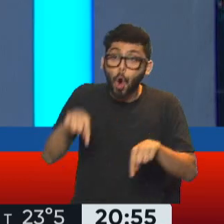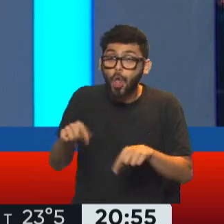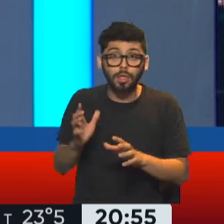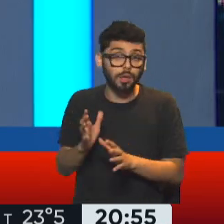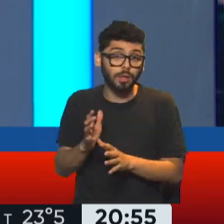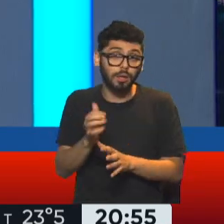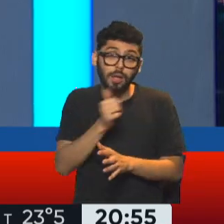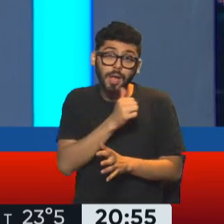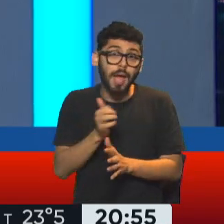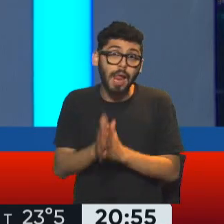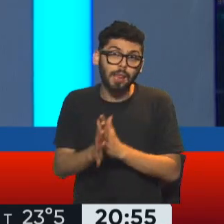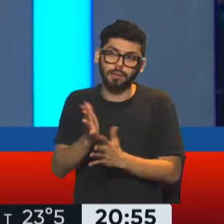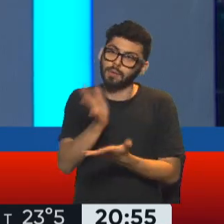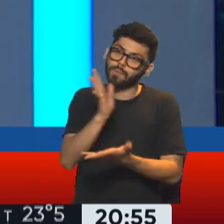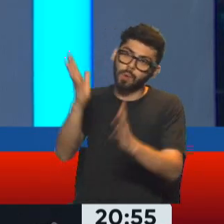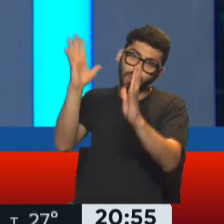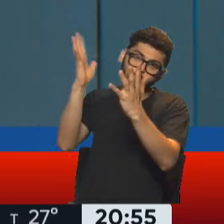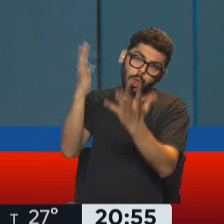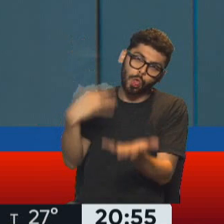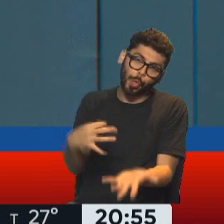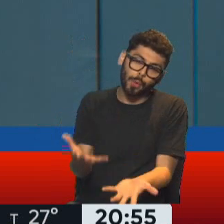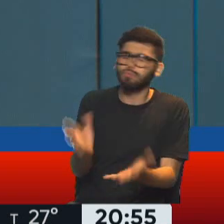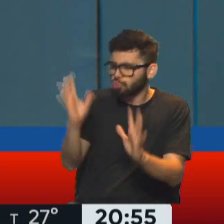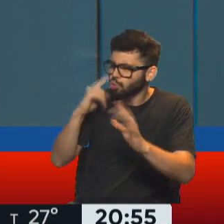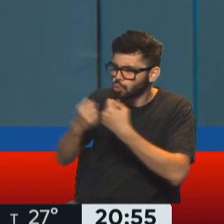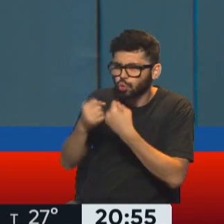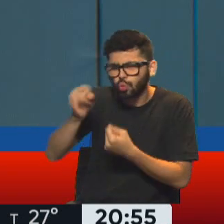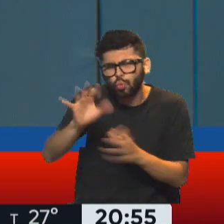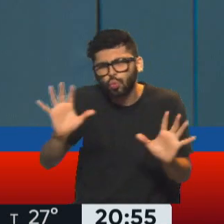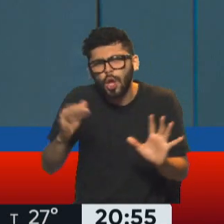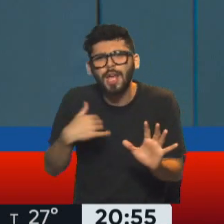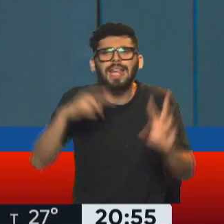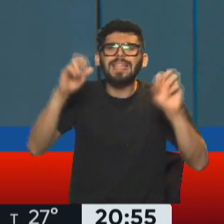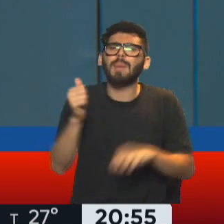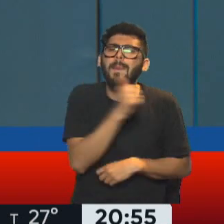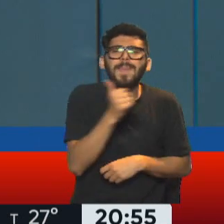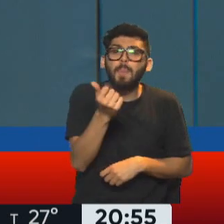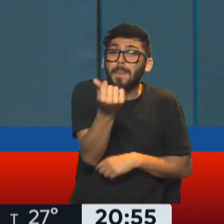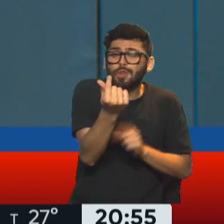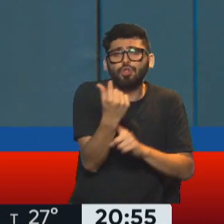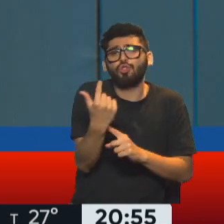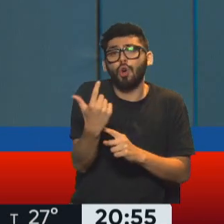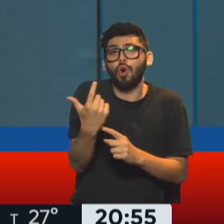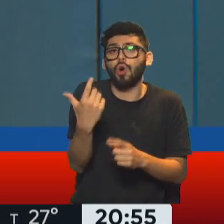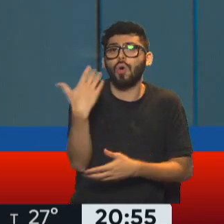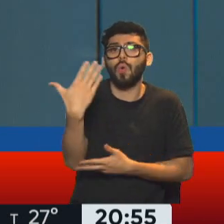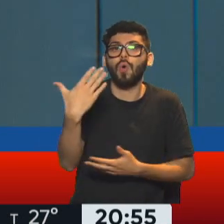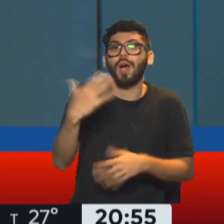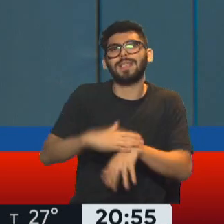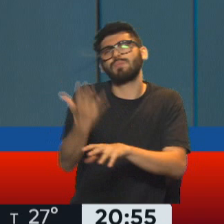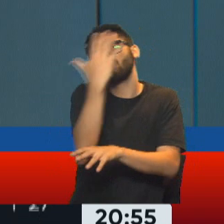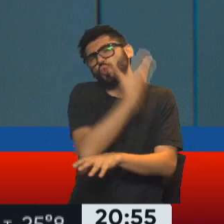cual hay que aplaudir de pie. Yo estoy totalmente de acuerdo. Yo vengo hablando del precio de los medicamentos hace mucho tiempo, ahí me siento muy